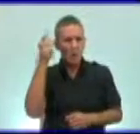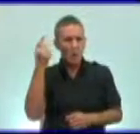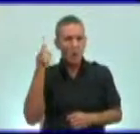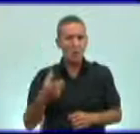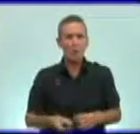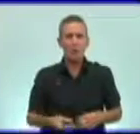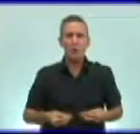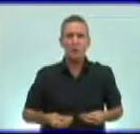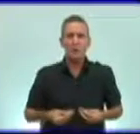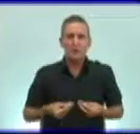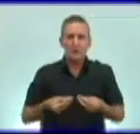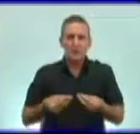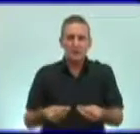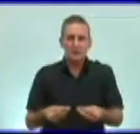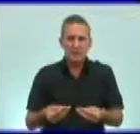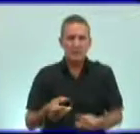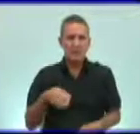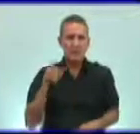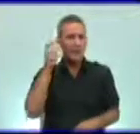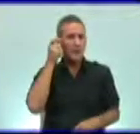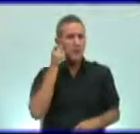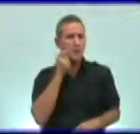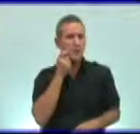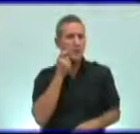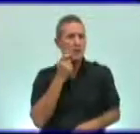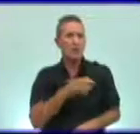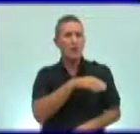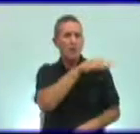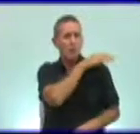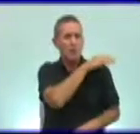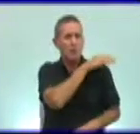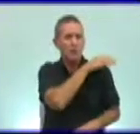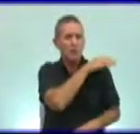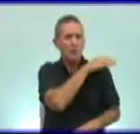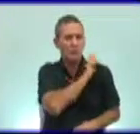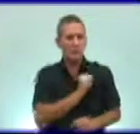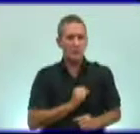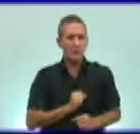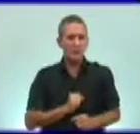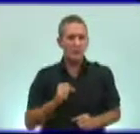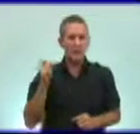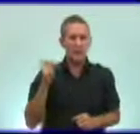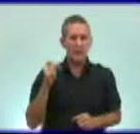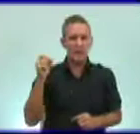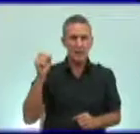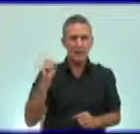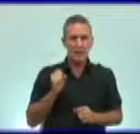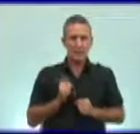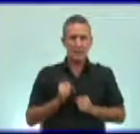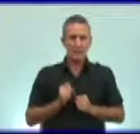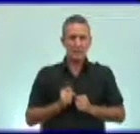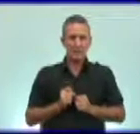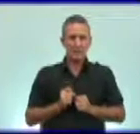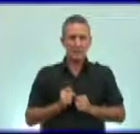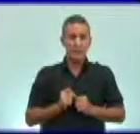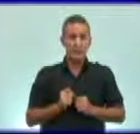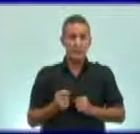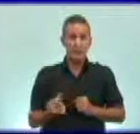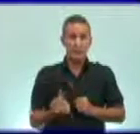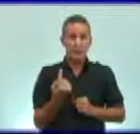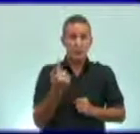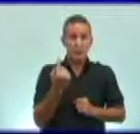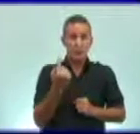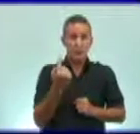ideología revolucionaria y su cultura política en el mundo y la sociedad cubana actual. Un primer